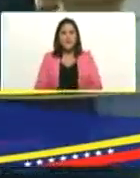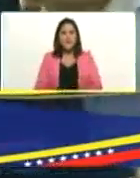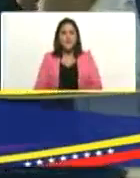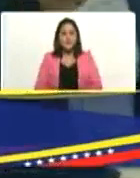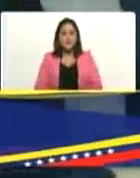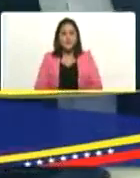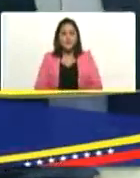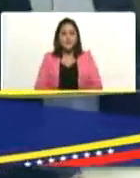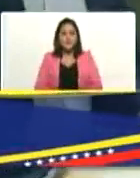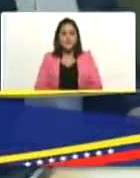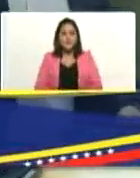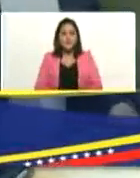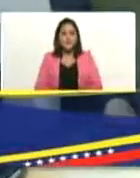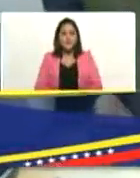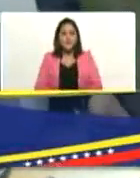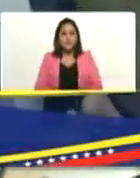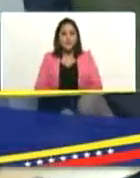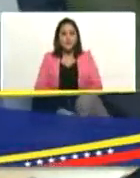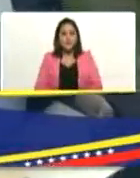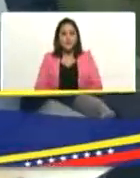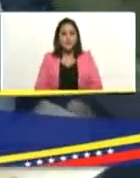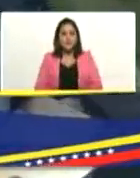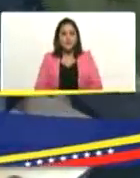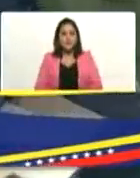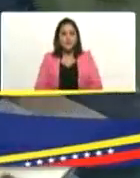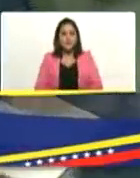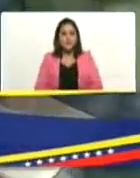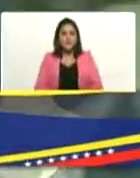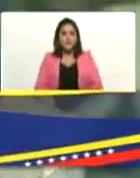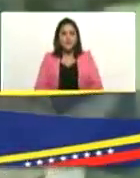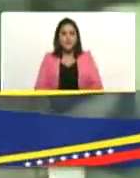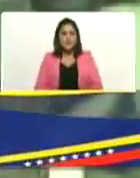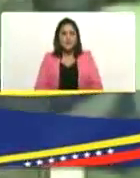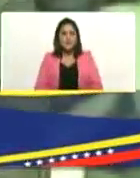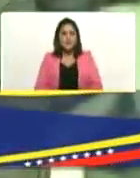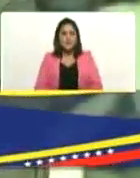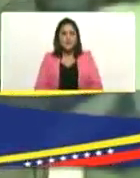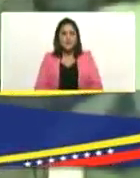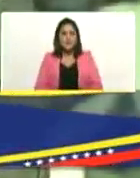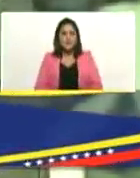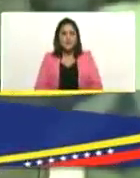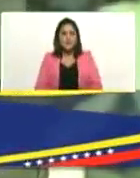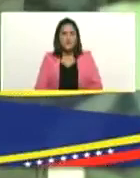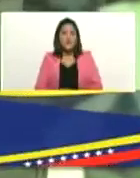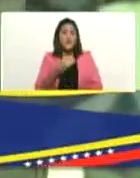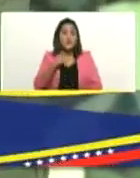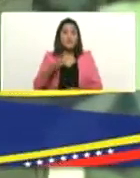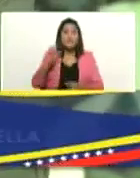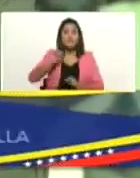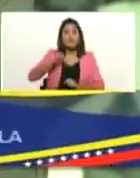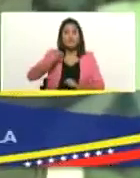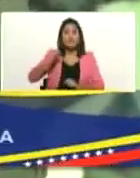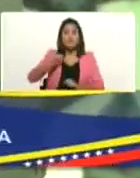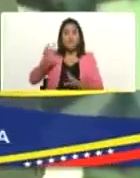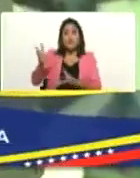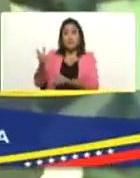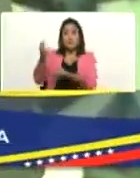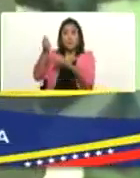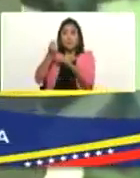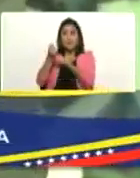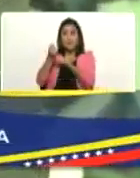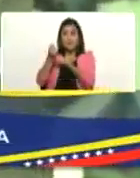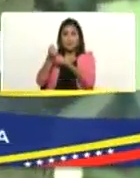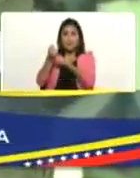Sí, presidente, gracias a la creación de la Comisión Presidencial para la Recuperación de la UCB, con ella dirigida por